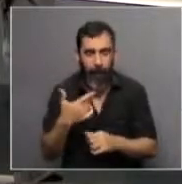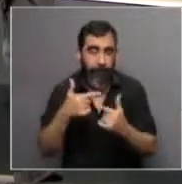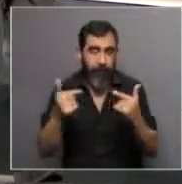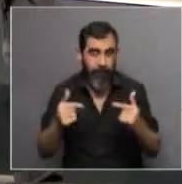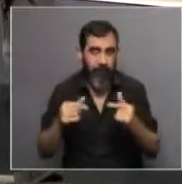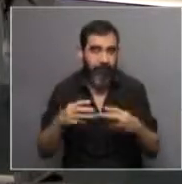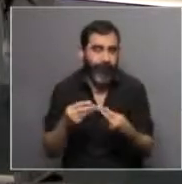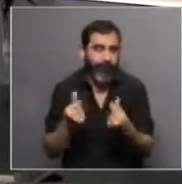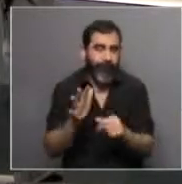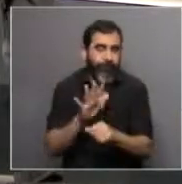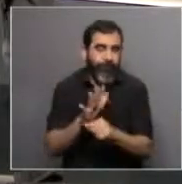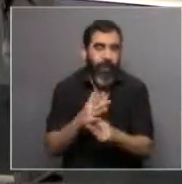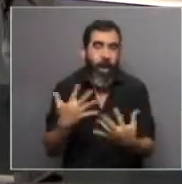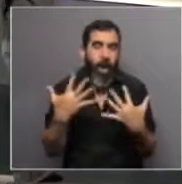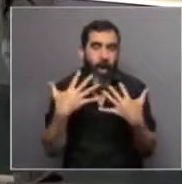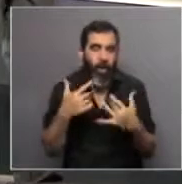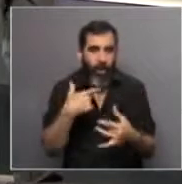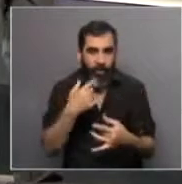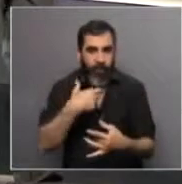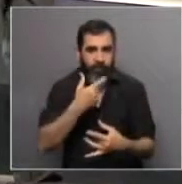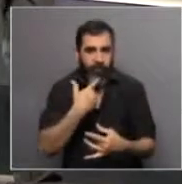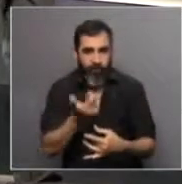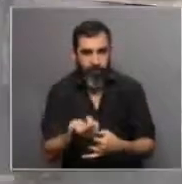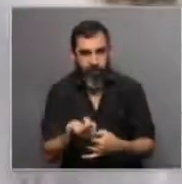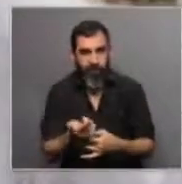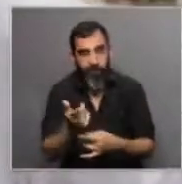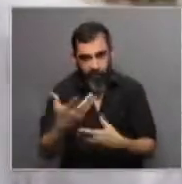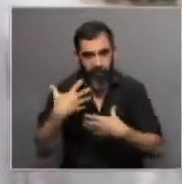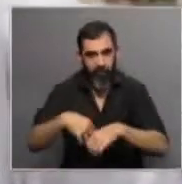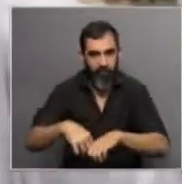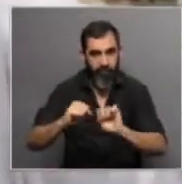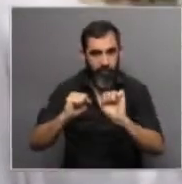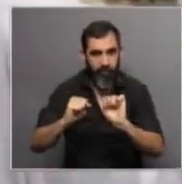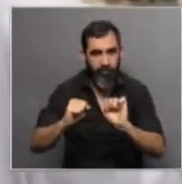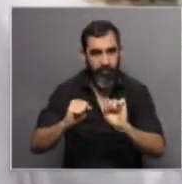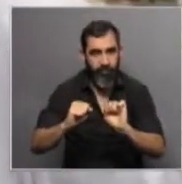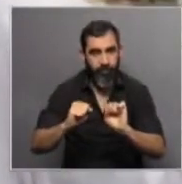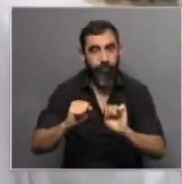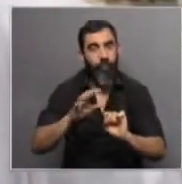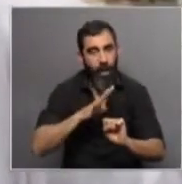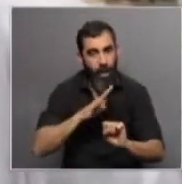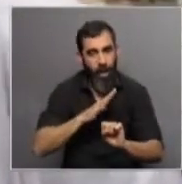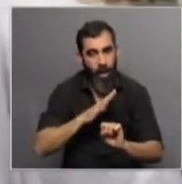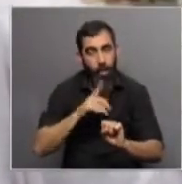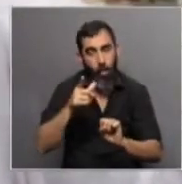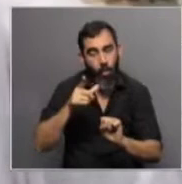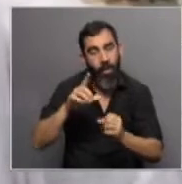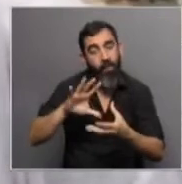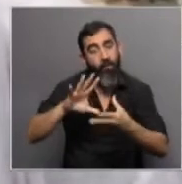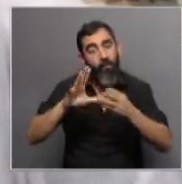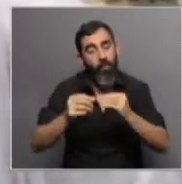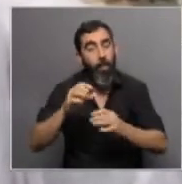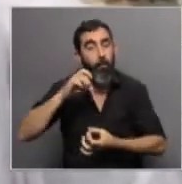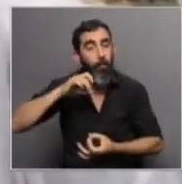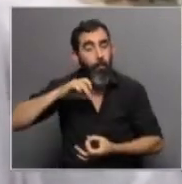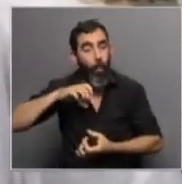una sensación como de quemazón, ¿no? Entonces encontraron que había un determinado tipo de